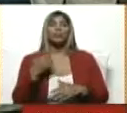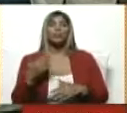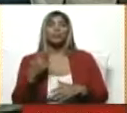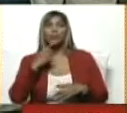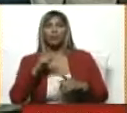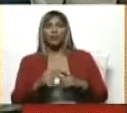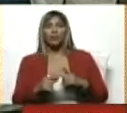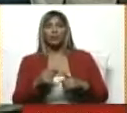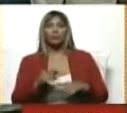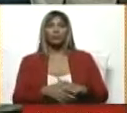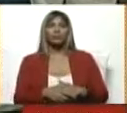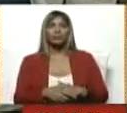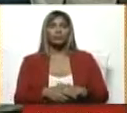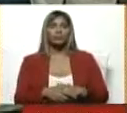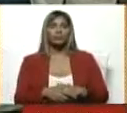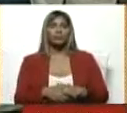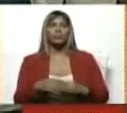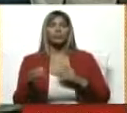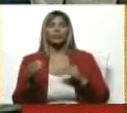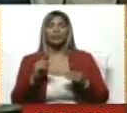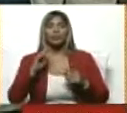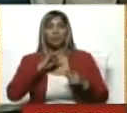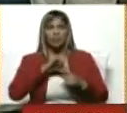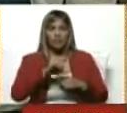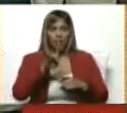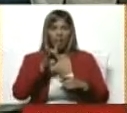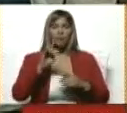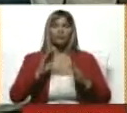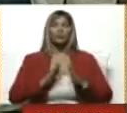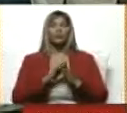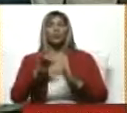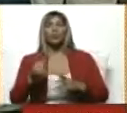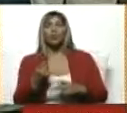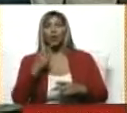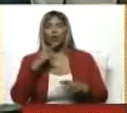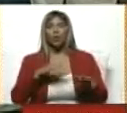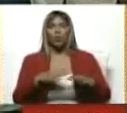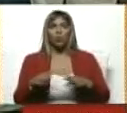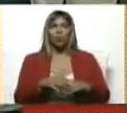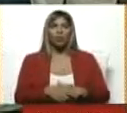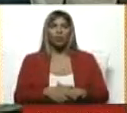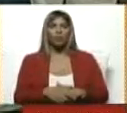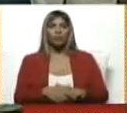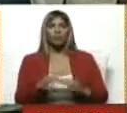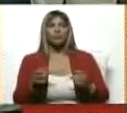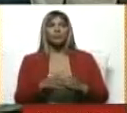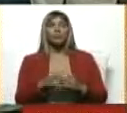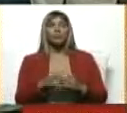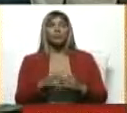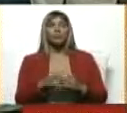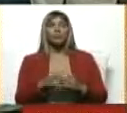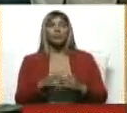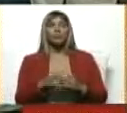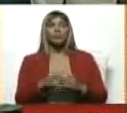nuestras cofradías de Diablos, de San Juan. En Cojedes, nuestros conjuntos de Aguinaldo y